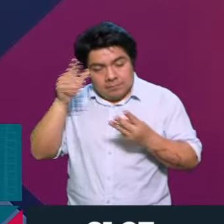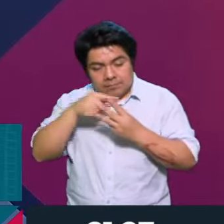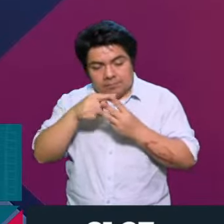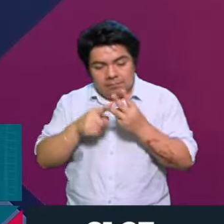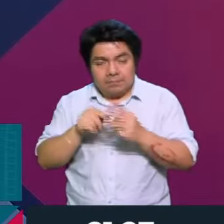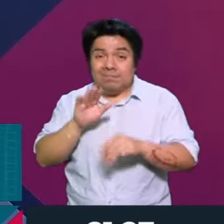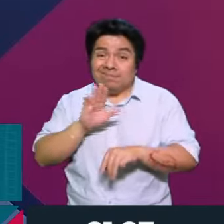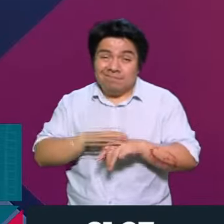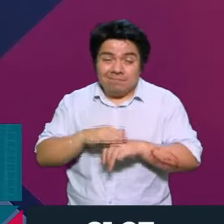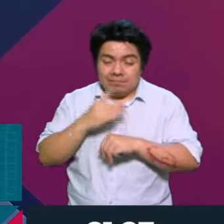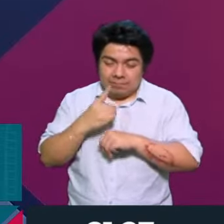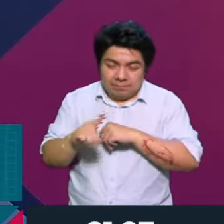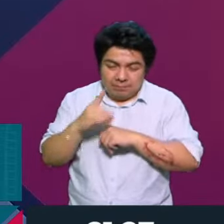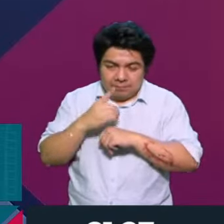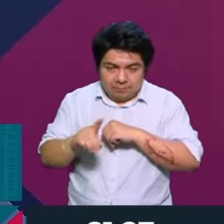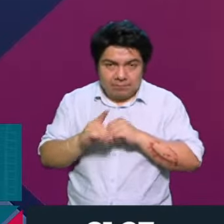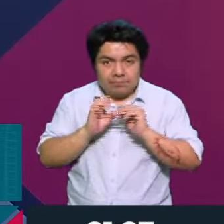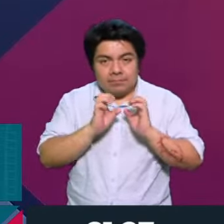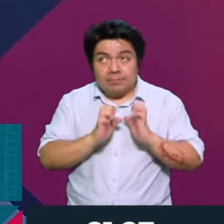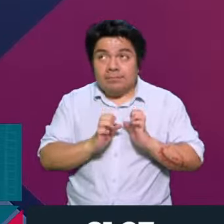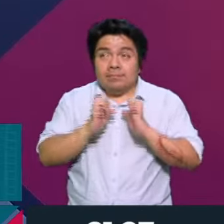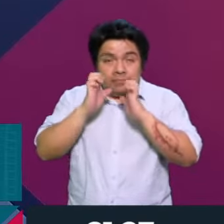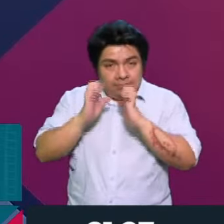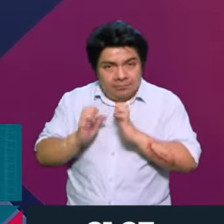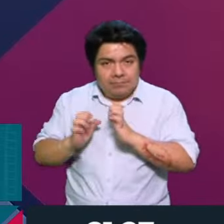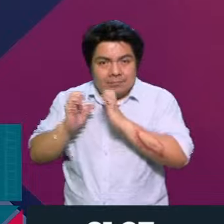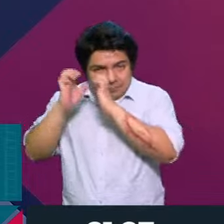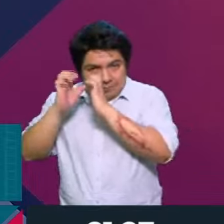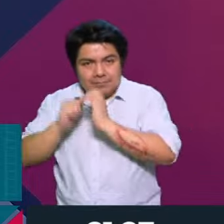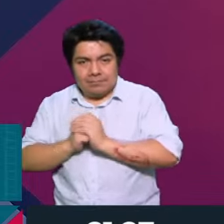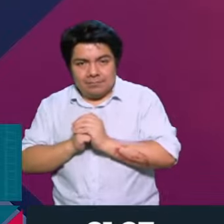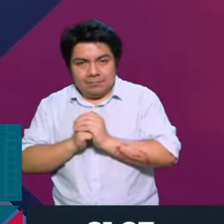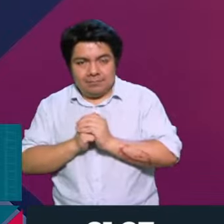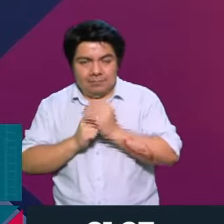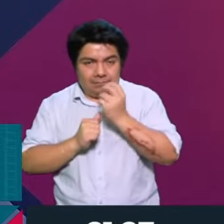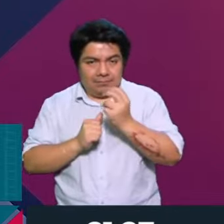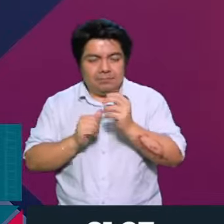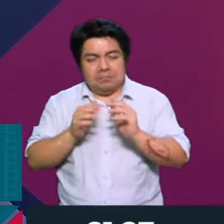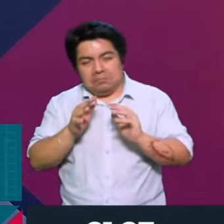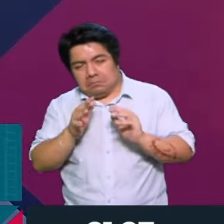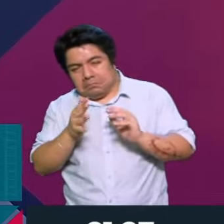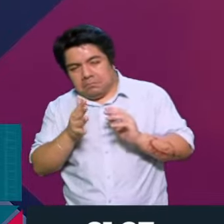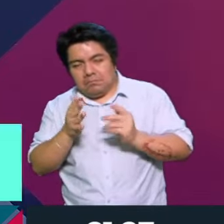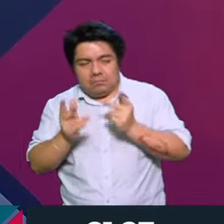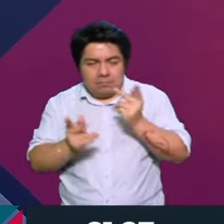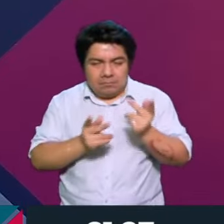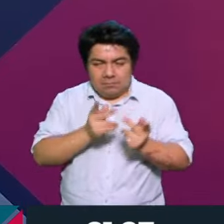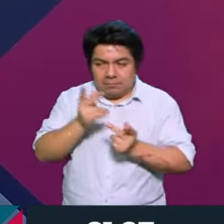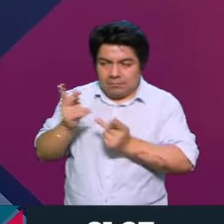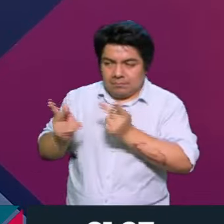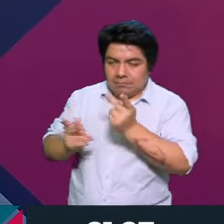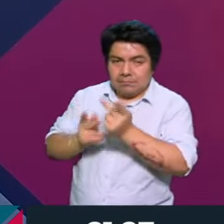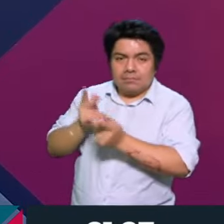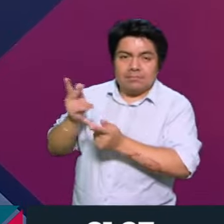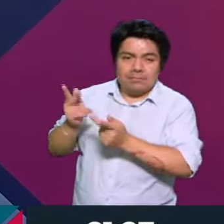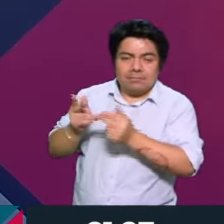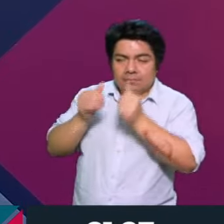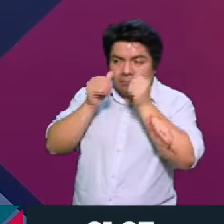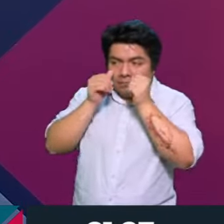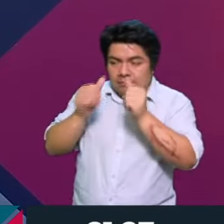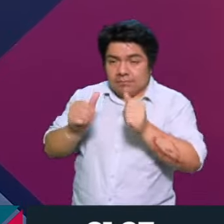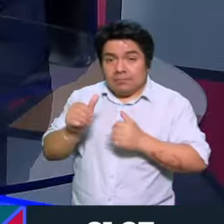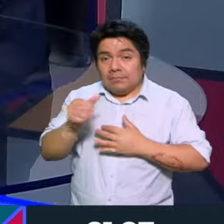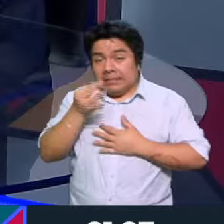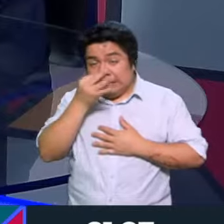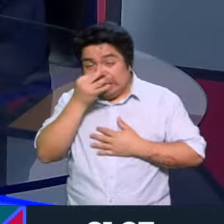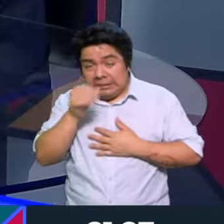dañaron, en su mayoría edificios. Y bueno, tenemos más o menos un censo partido, atendimos casi